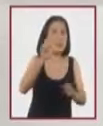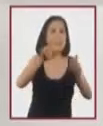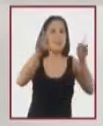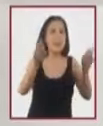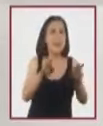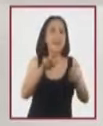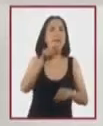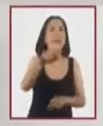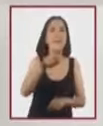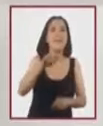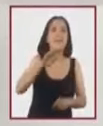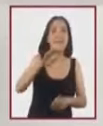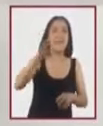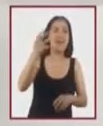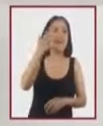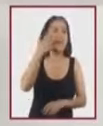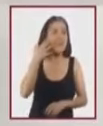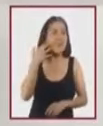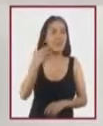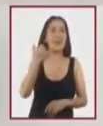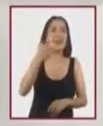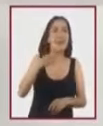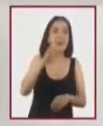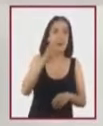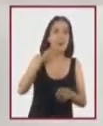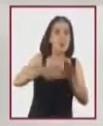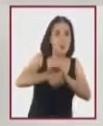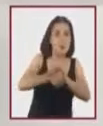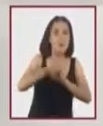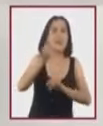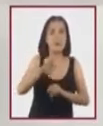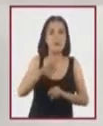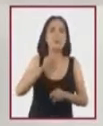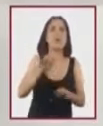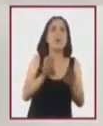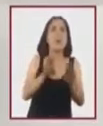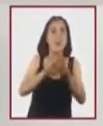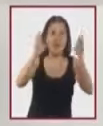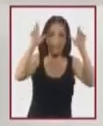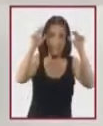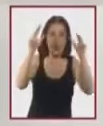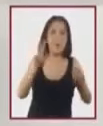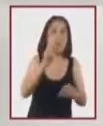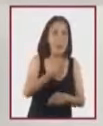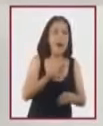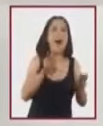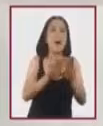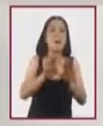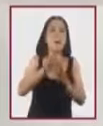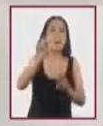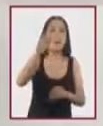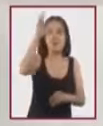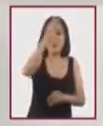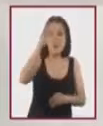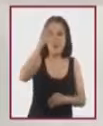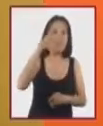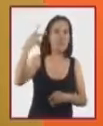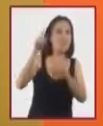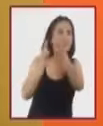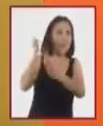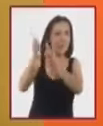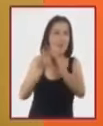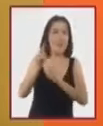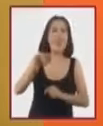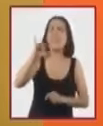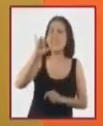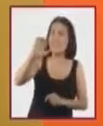la liebre y la tortuga? Esta célebre fábula se le atribuye a Esopo, un famoso escritor griego que existió hace muchísimo tiempo.